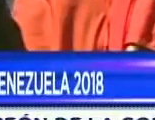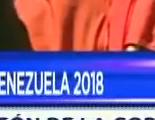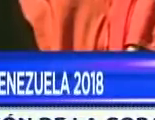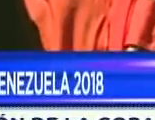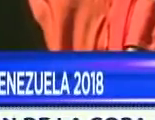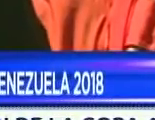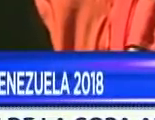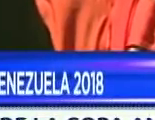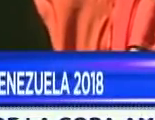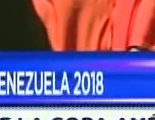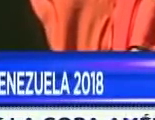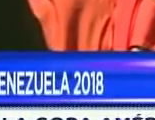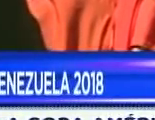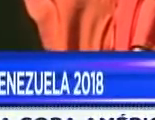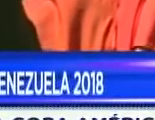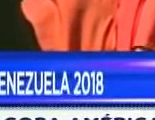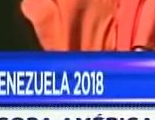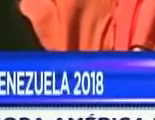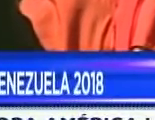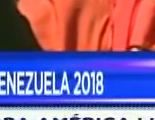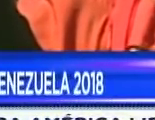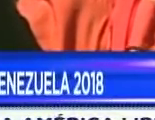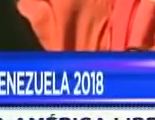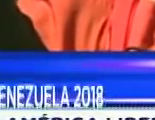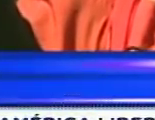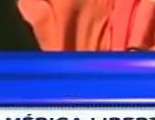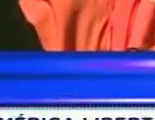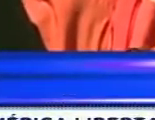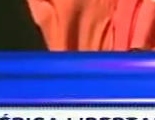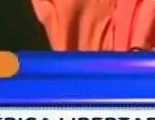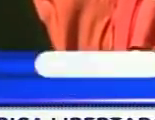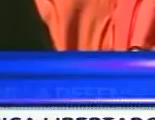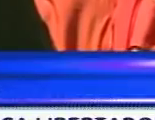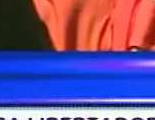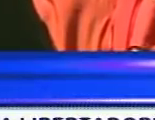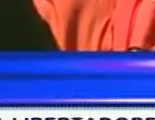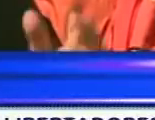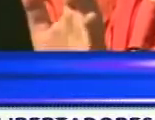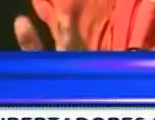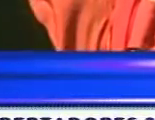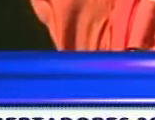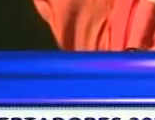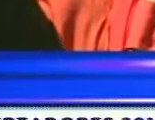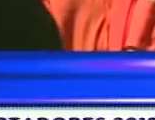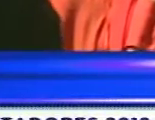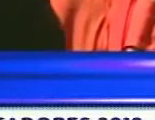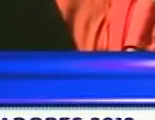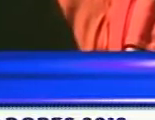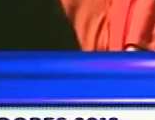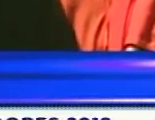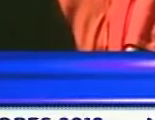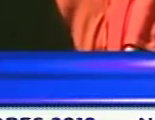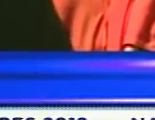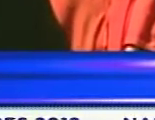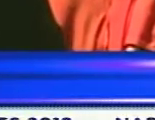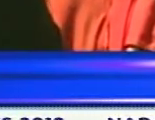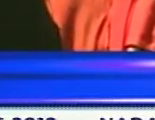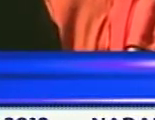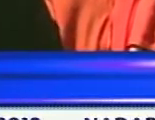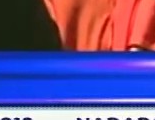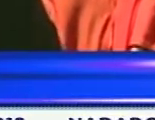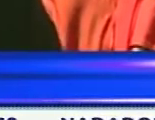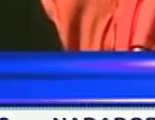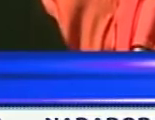de nuestra Fuerza Armada a darle este calor, a decirles bienvenidos y